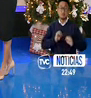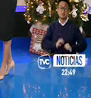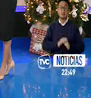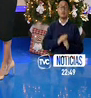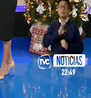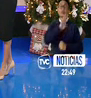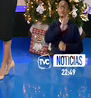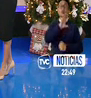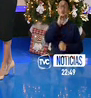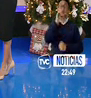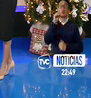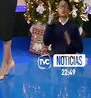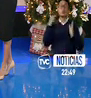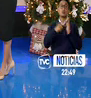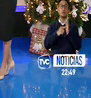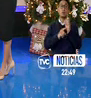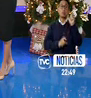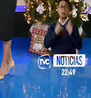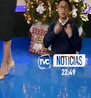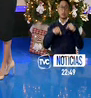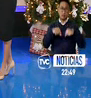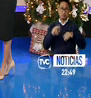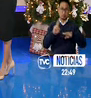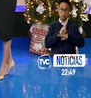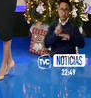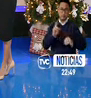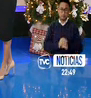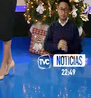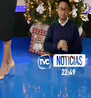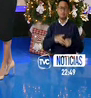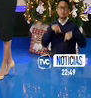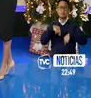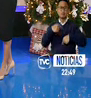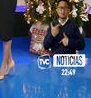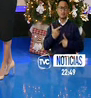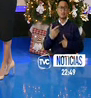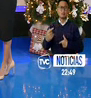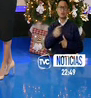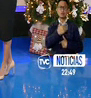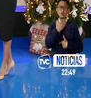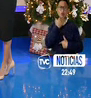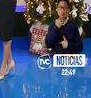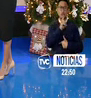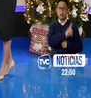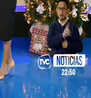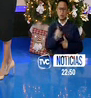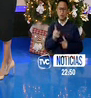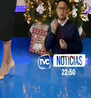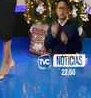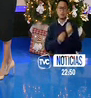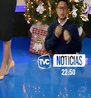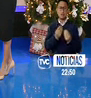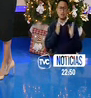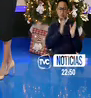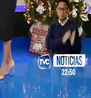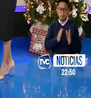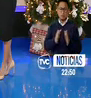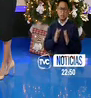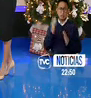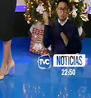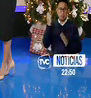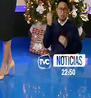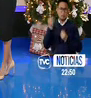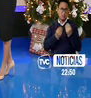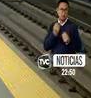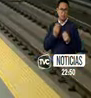de 400.000 quiteños lo utilicen. Les contamos cómo trabaja cada tren y los protocolos en casos de